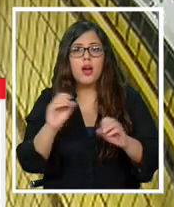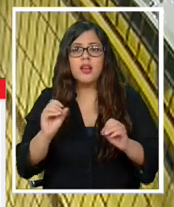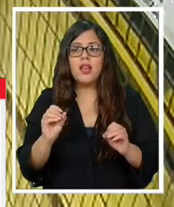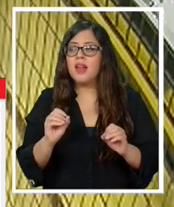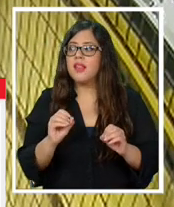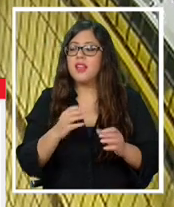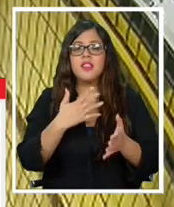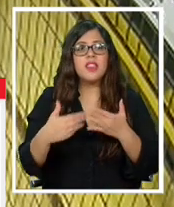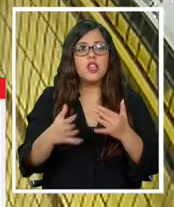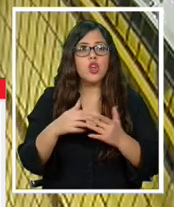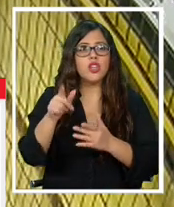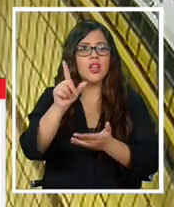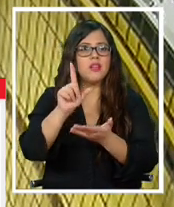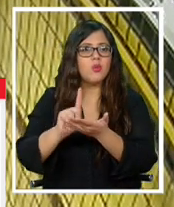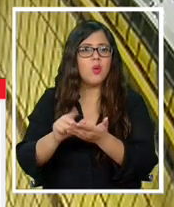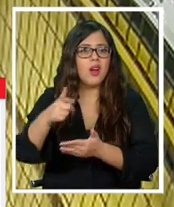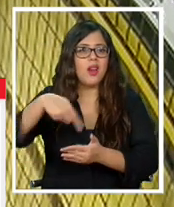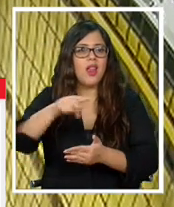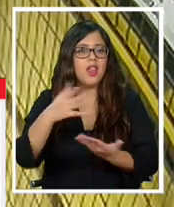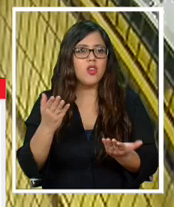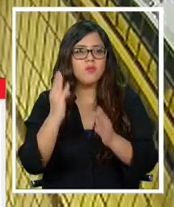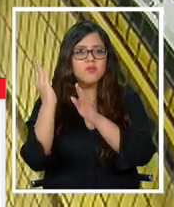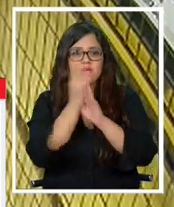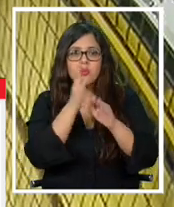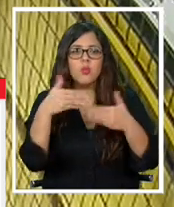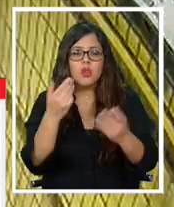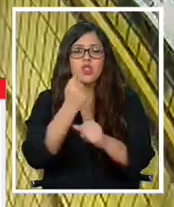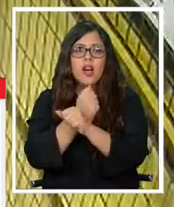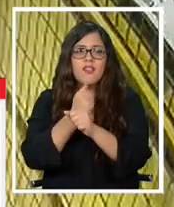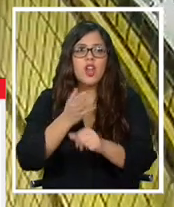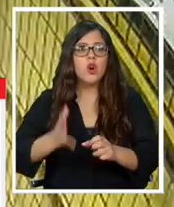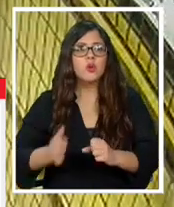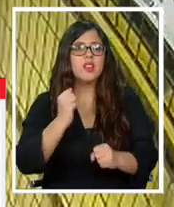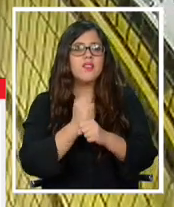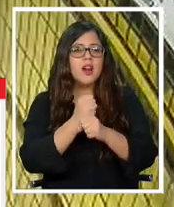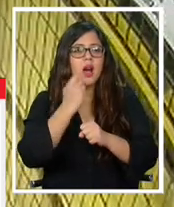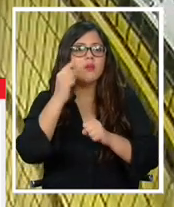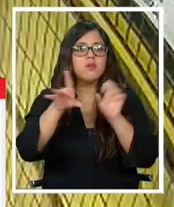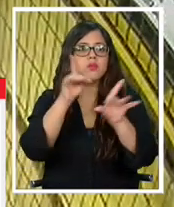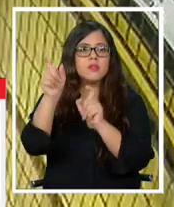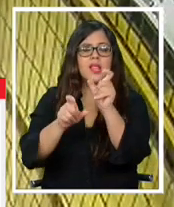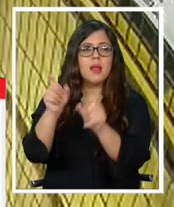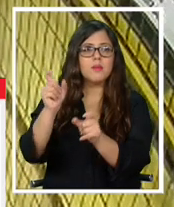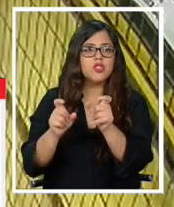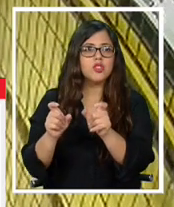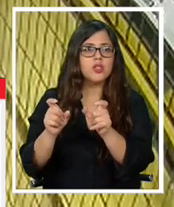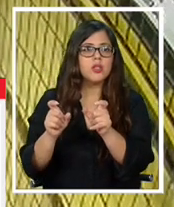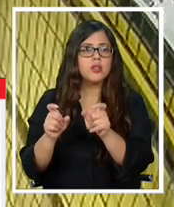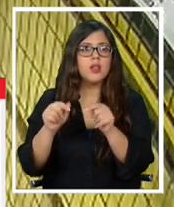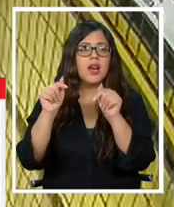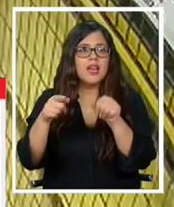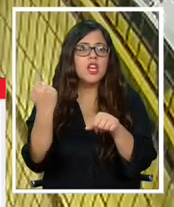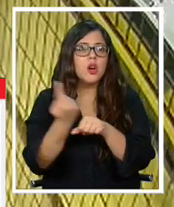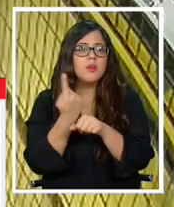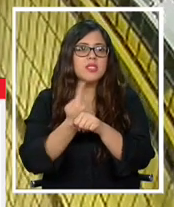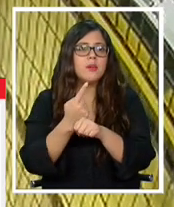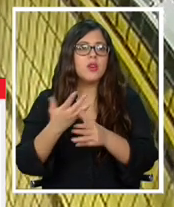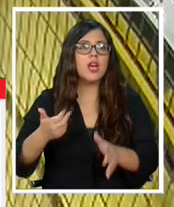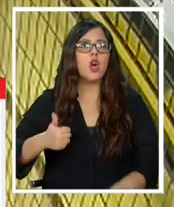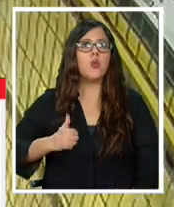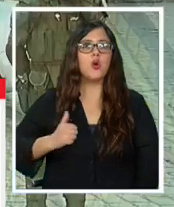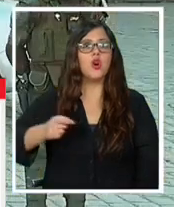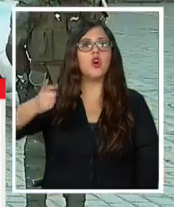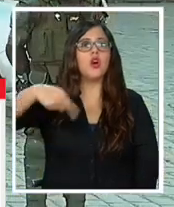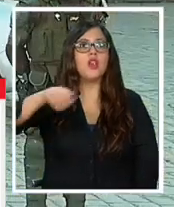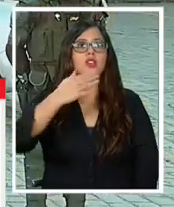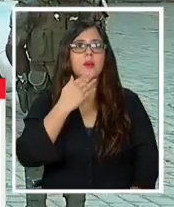sobre la ubicación de ellos. Y es por eso que Carabineros sigue trabajando para dar con la ubicación de estas personas. Hablamos con la policía, ellos nos